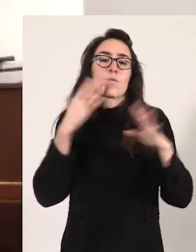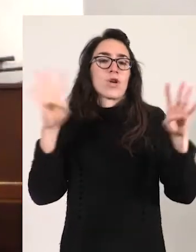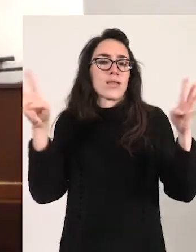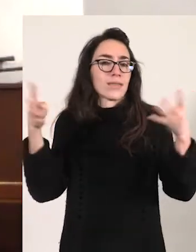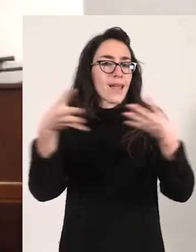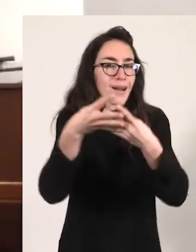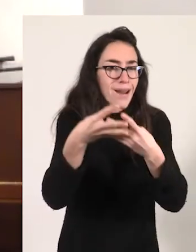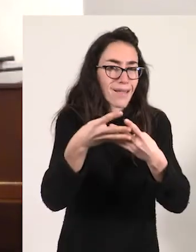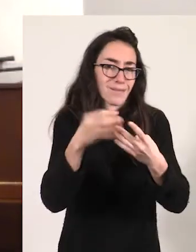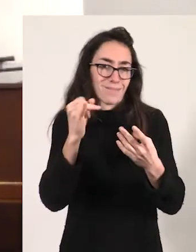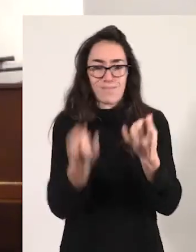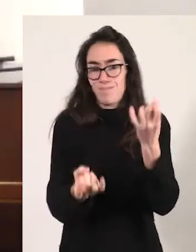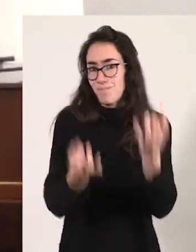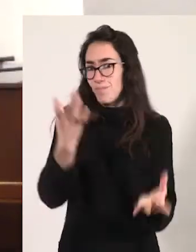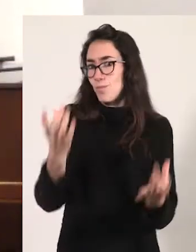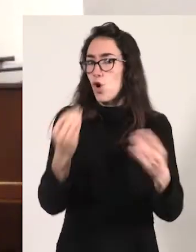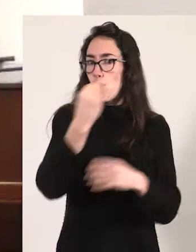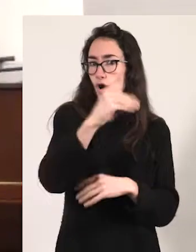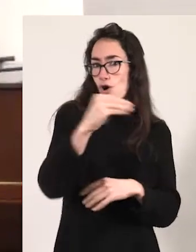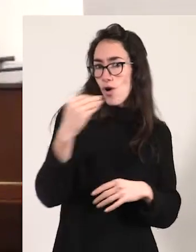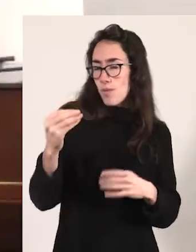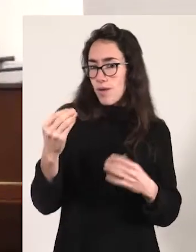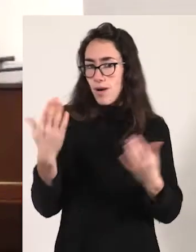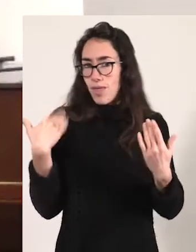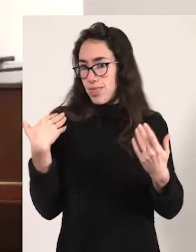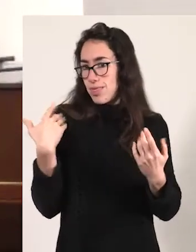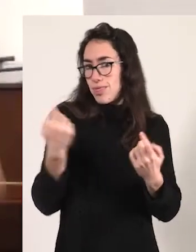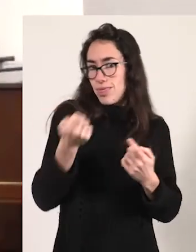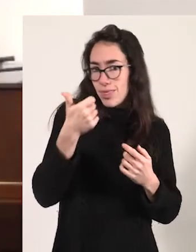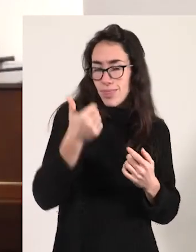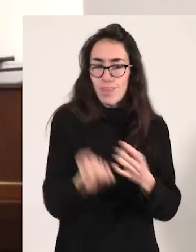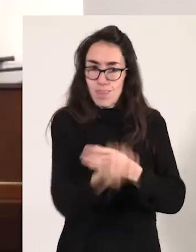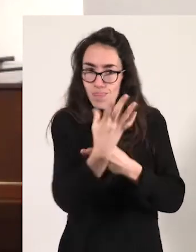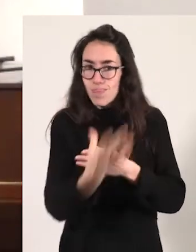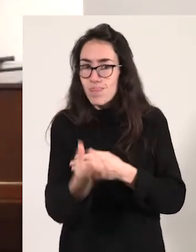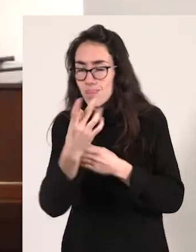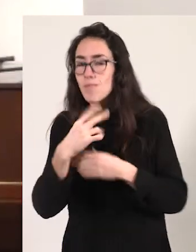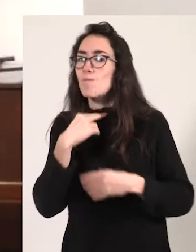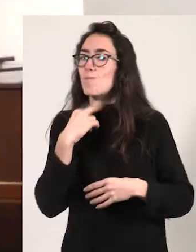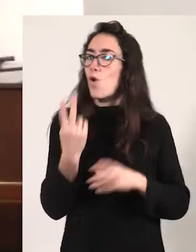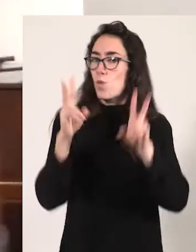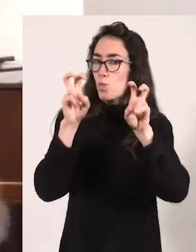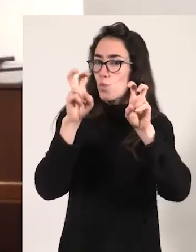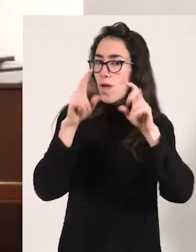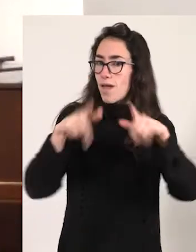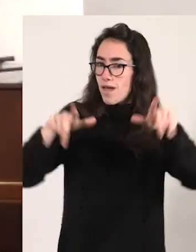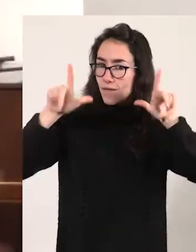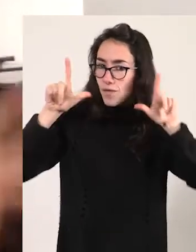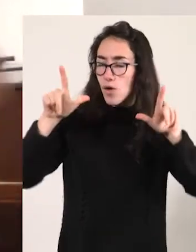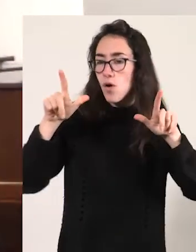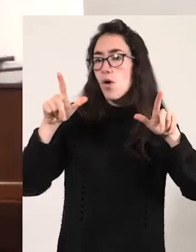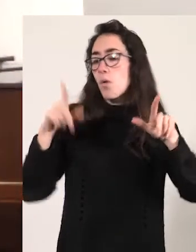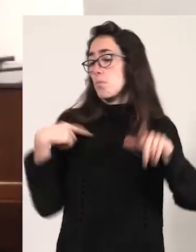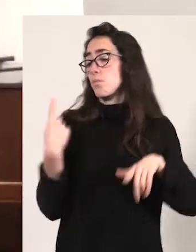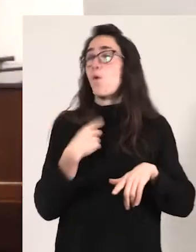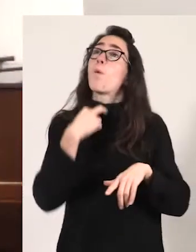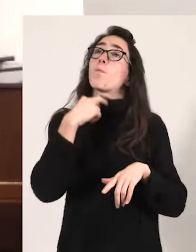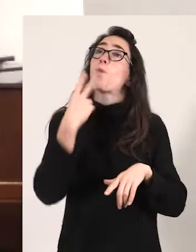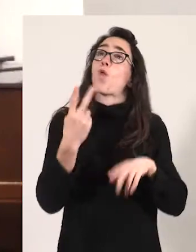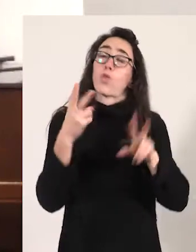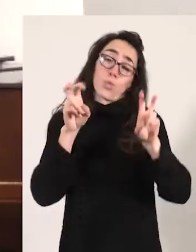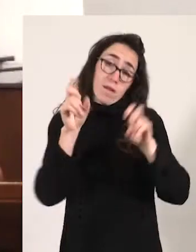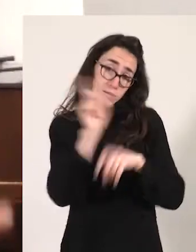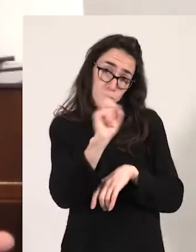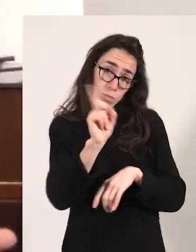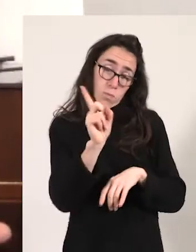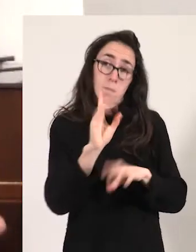el hecho de que haya medios en internet y tal, más jóvenes, más dispuestos a escuchar, a incorporar nuevas voces, nuevas miradas.